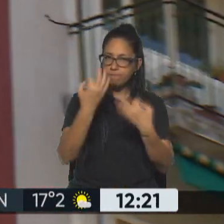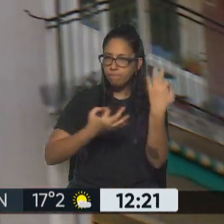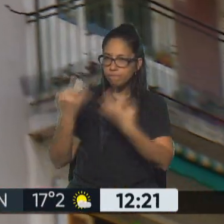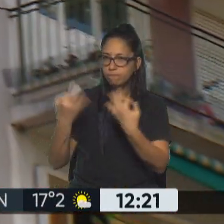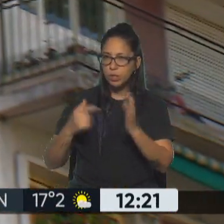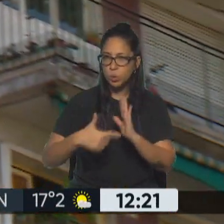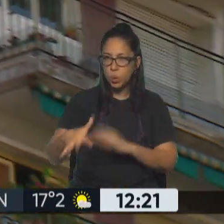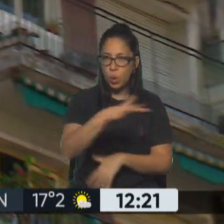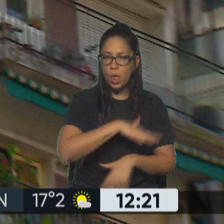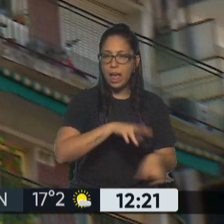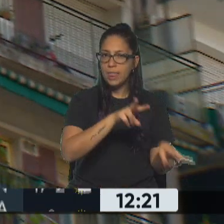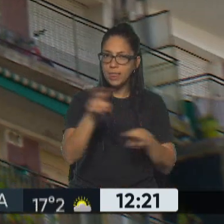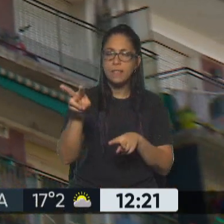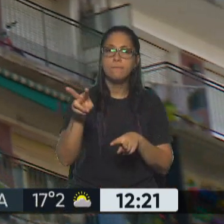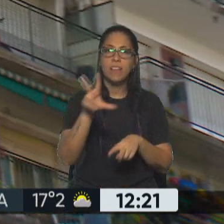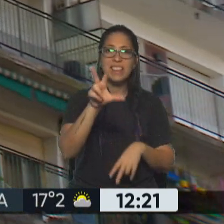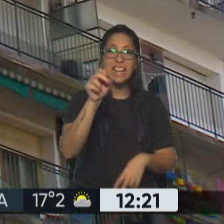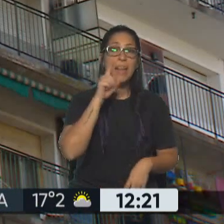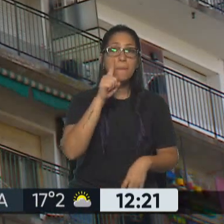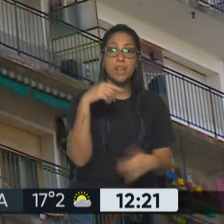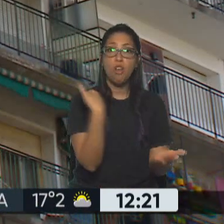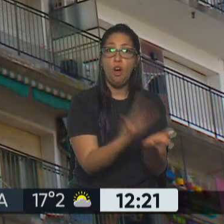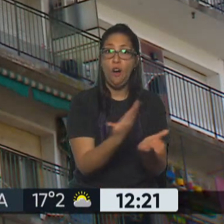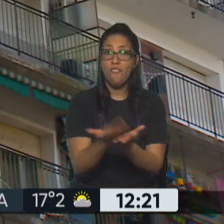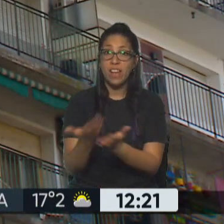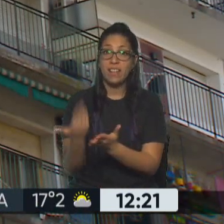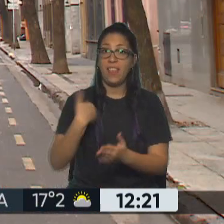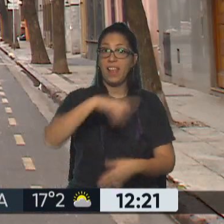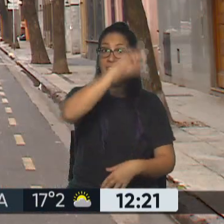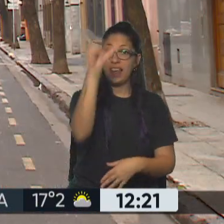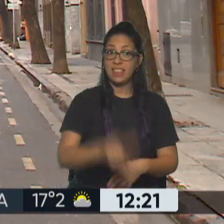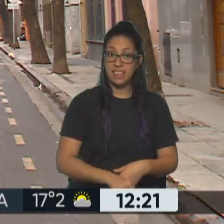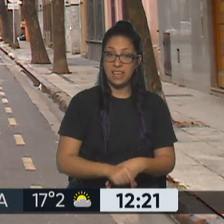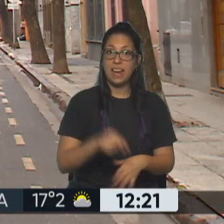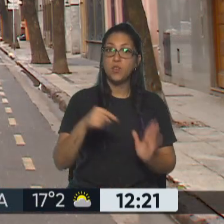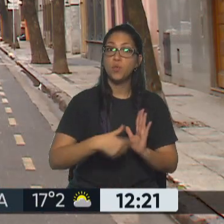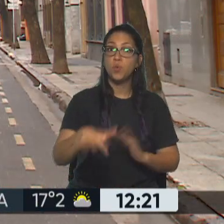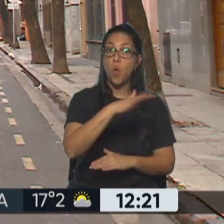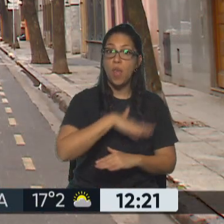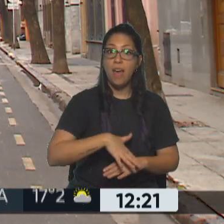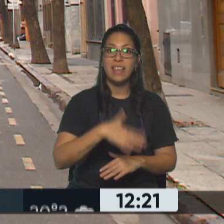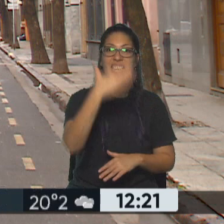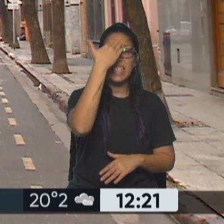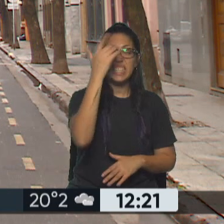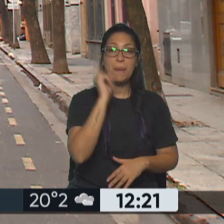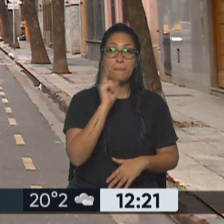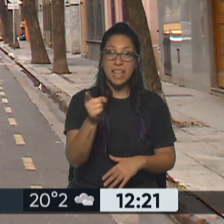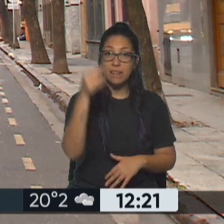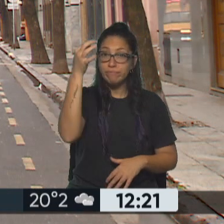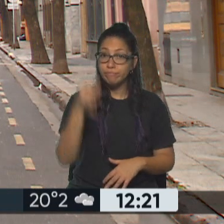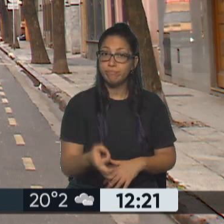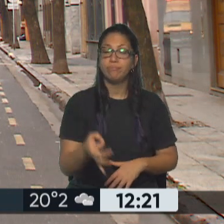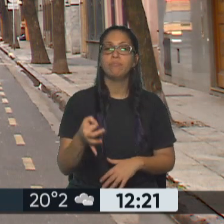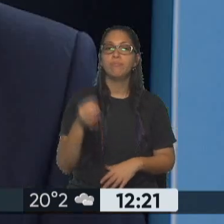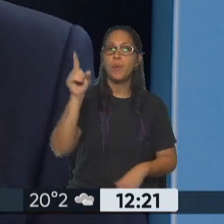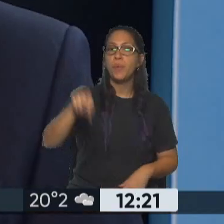estudios metropolitanos donde vemos que hay 30,000 ofertas en todo el país activas en la ciudad de Buenos Aires hay 15.000 ofertas que